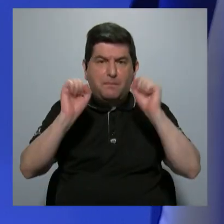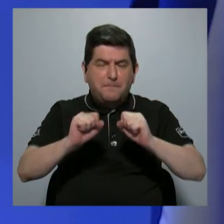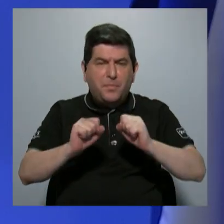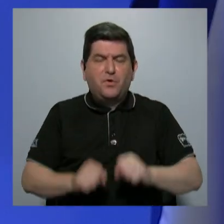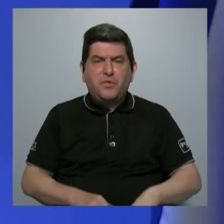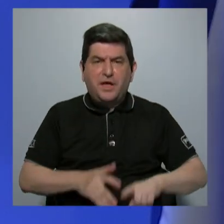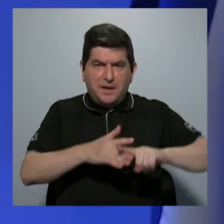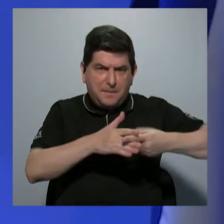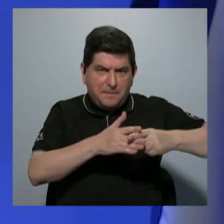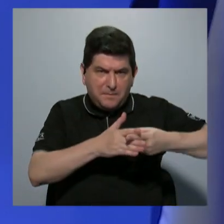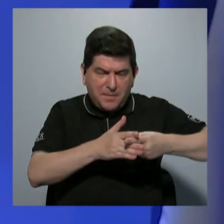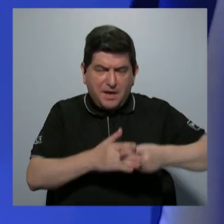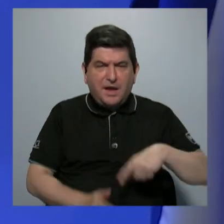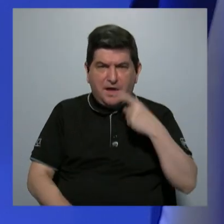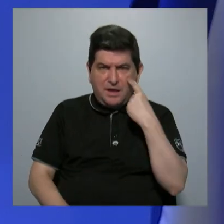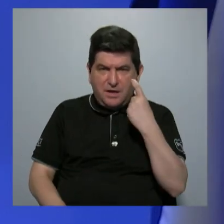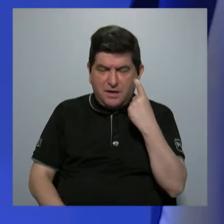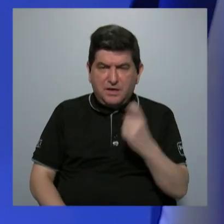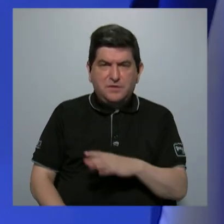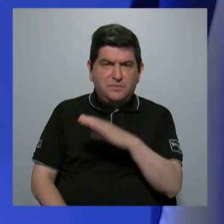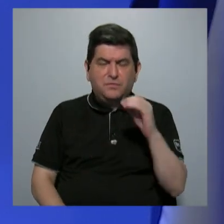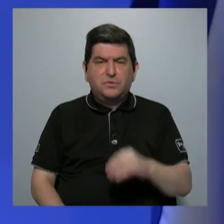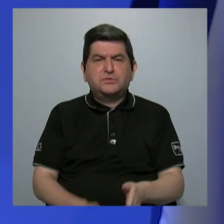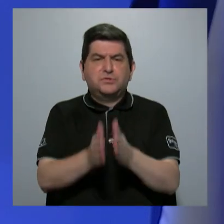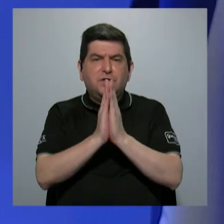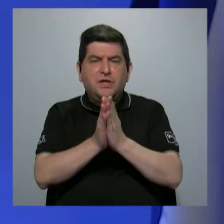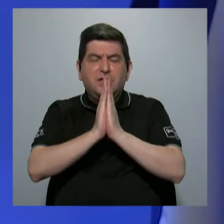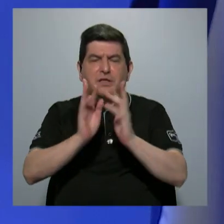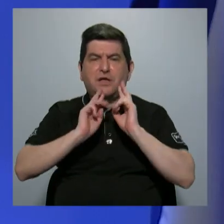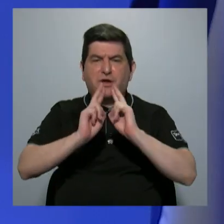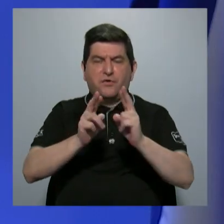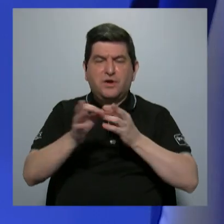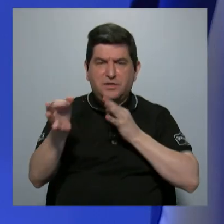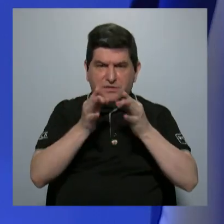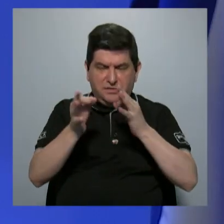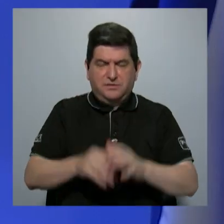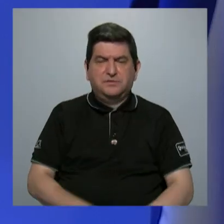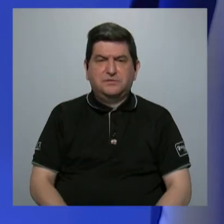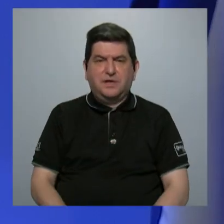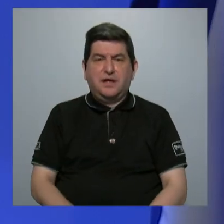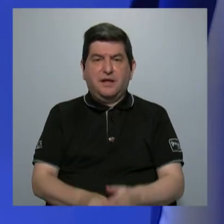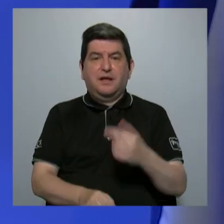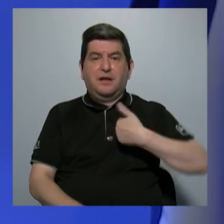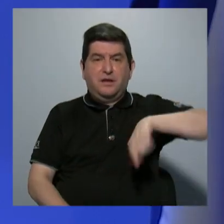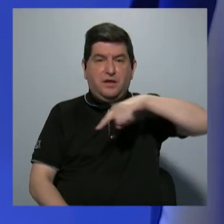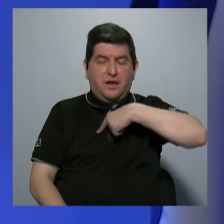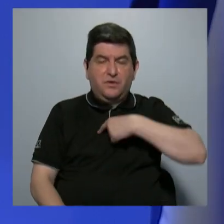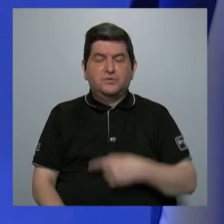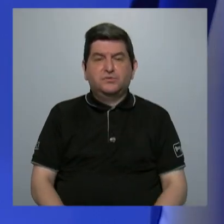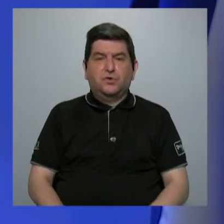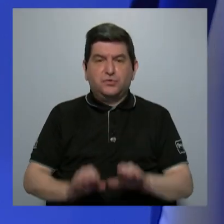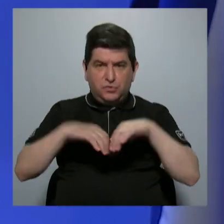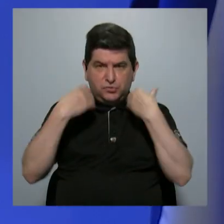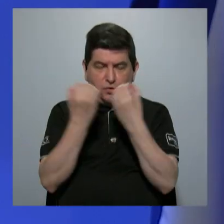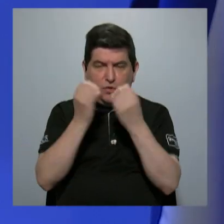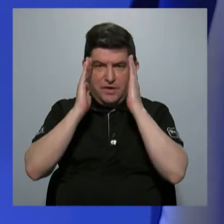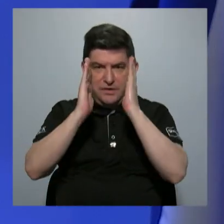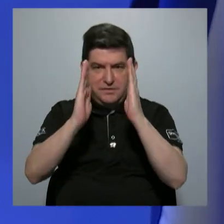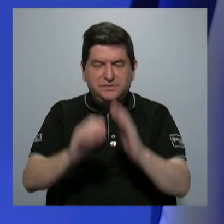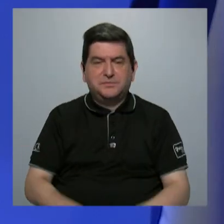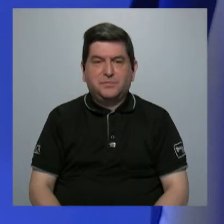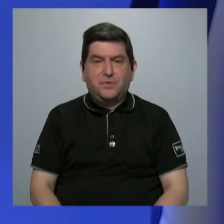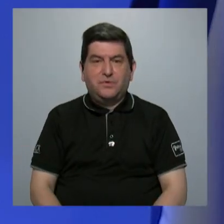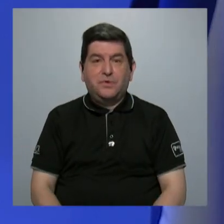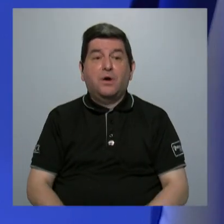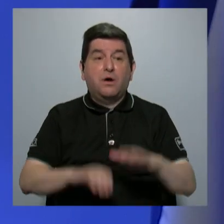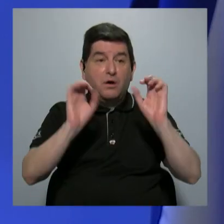los mecanismos de fiscalización y de petición de rendición de cuentas que nos competirían como órgano. Quiero decir, tenemos que